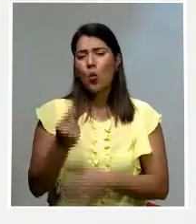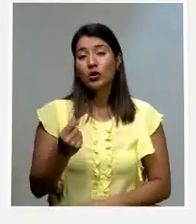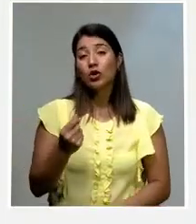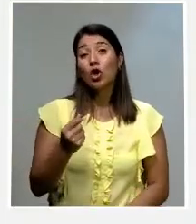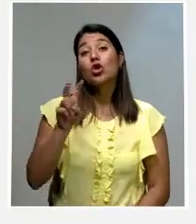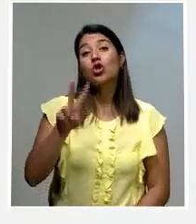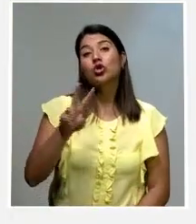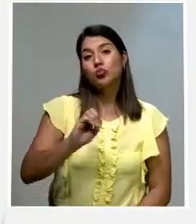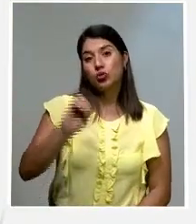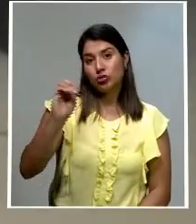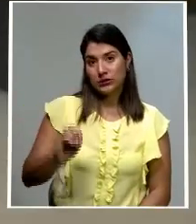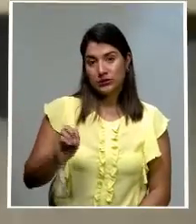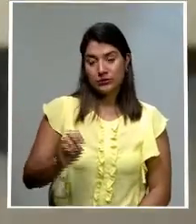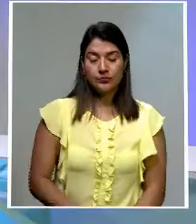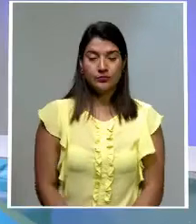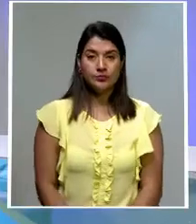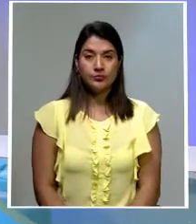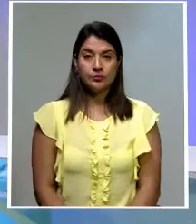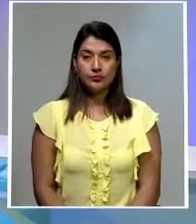del 2%.